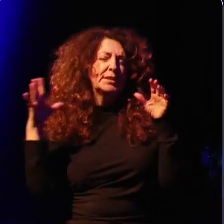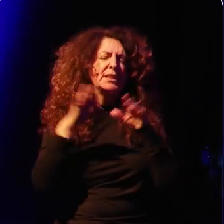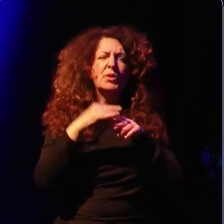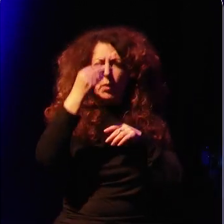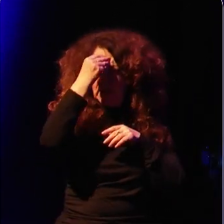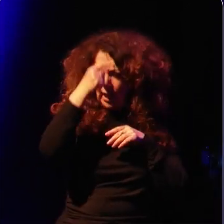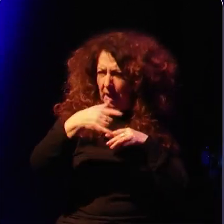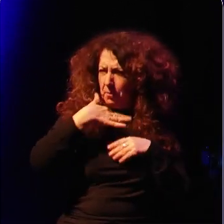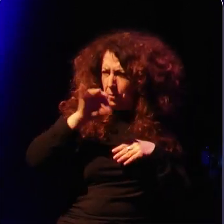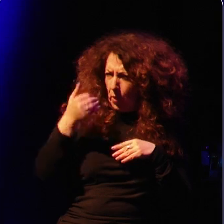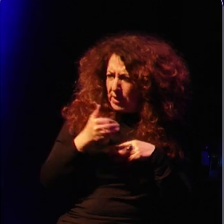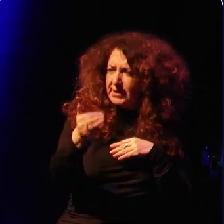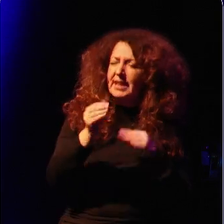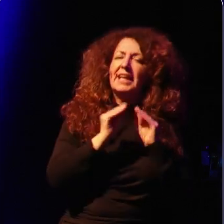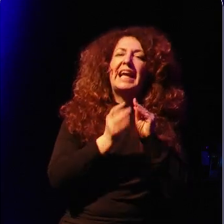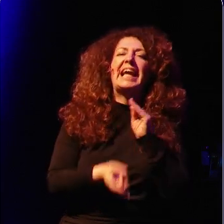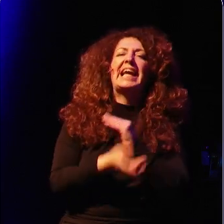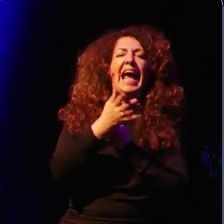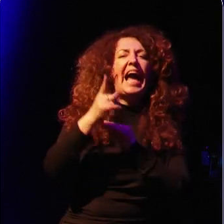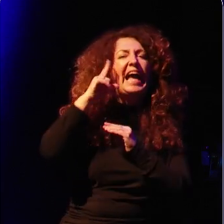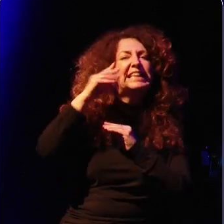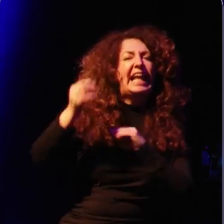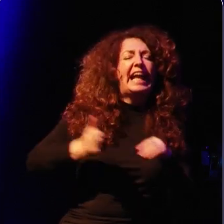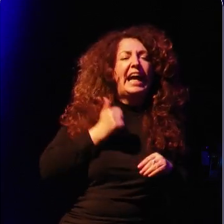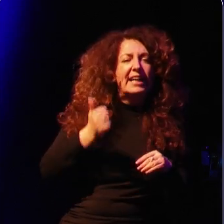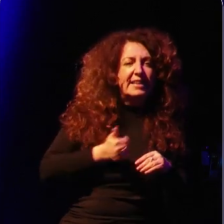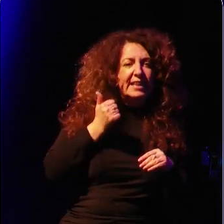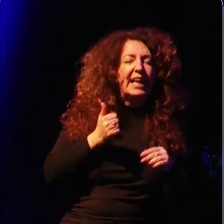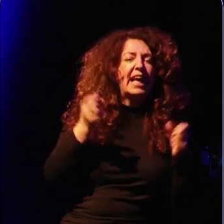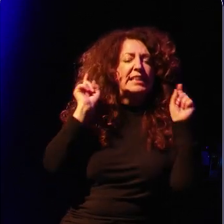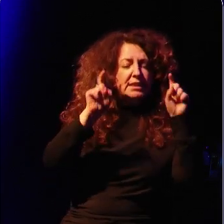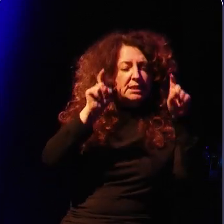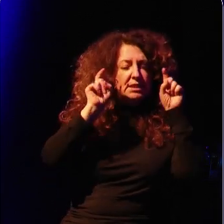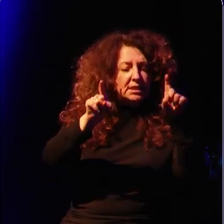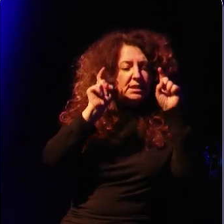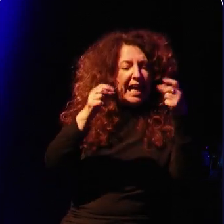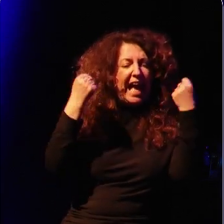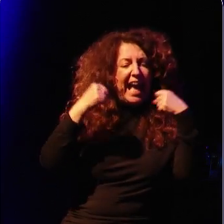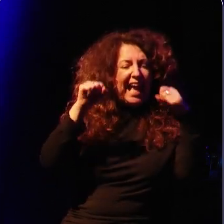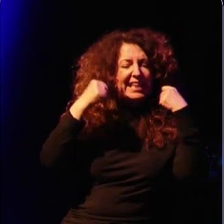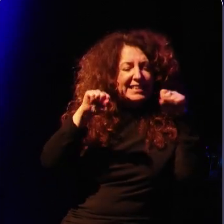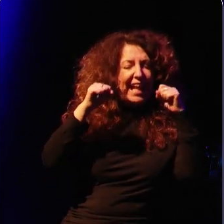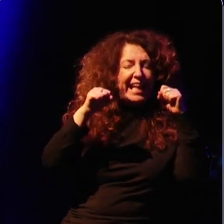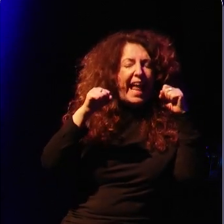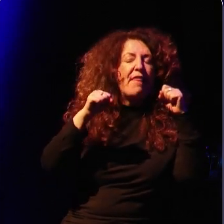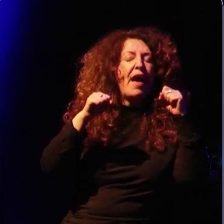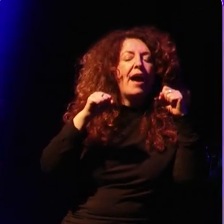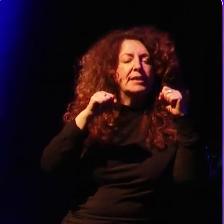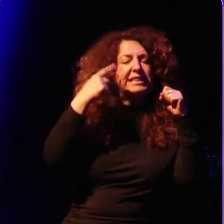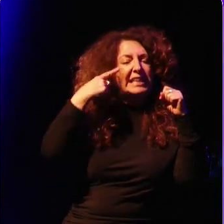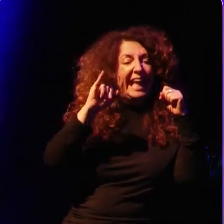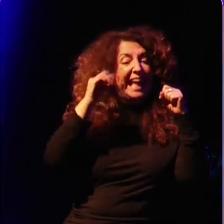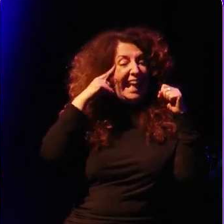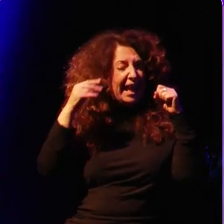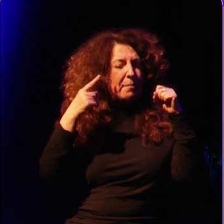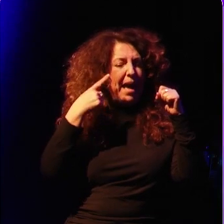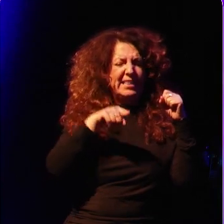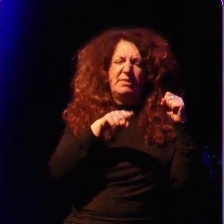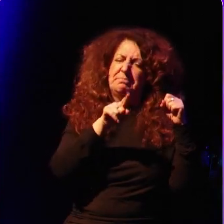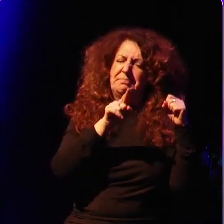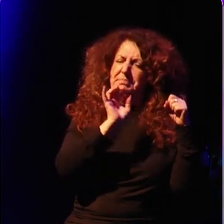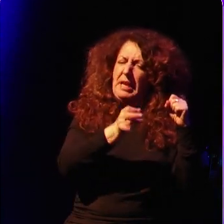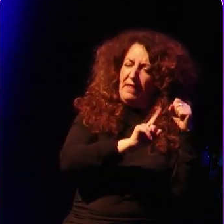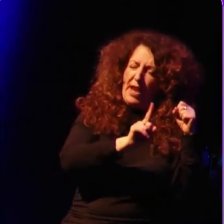sería posible la creación de una IA que estuviese entrenada para detectar todos estos, estas creaciones o estas